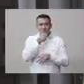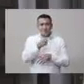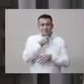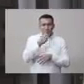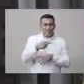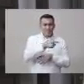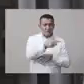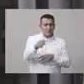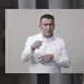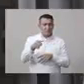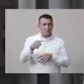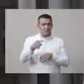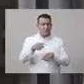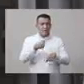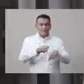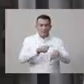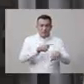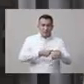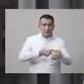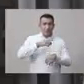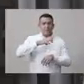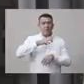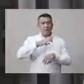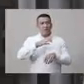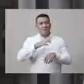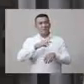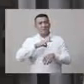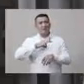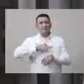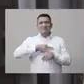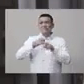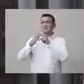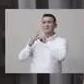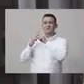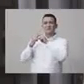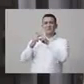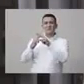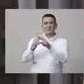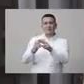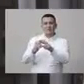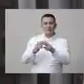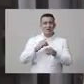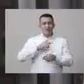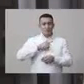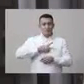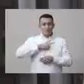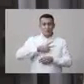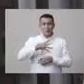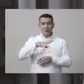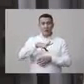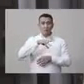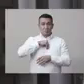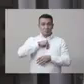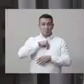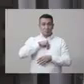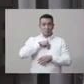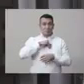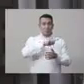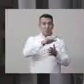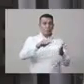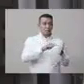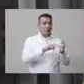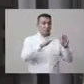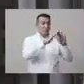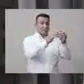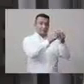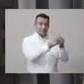el Comité de Seguridad en Salud ha publicado ya las listas de empresas que han concluido su trámite de registro ante